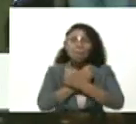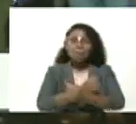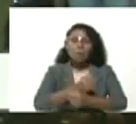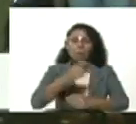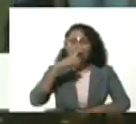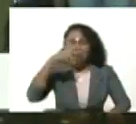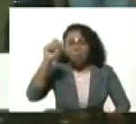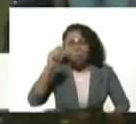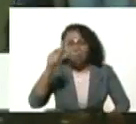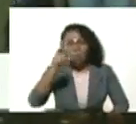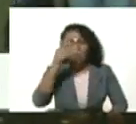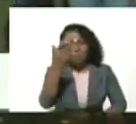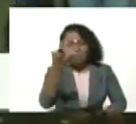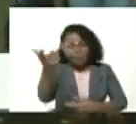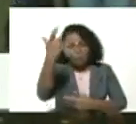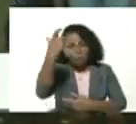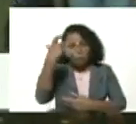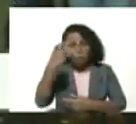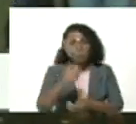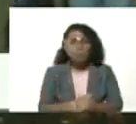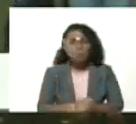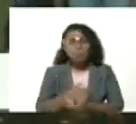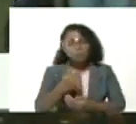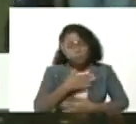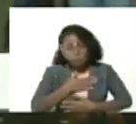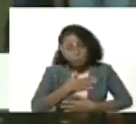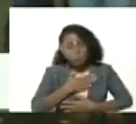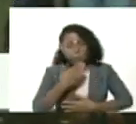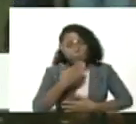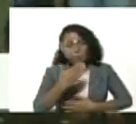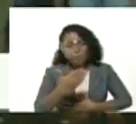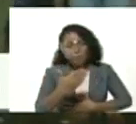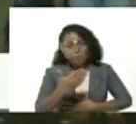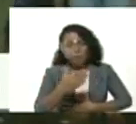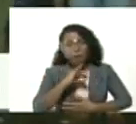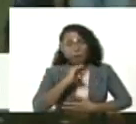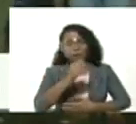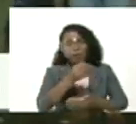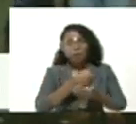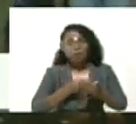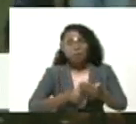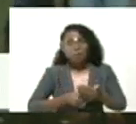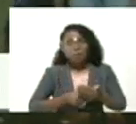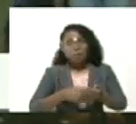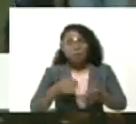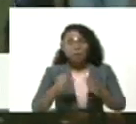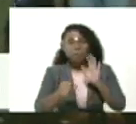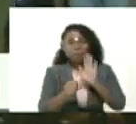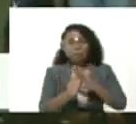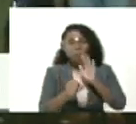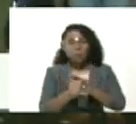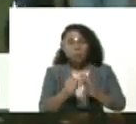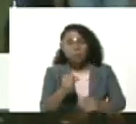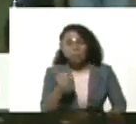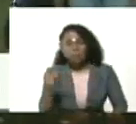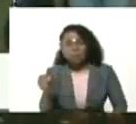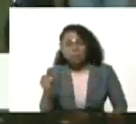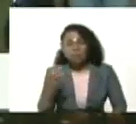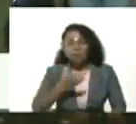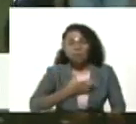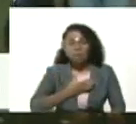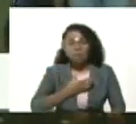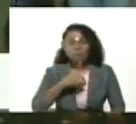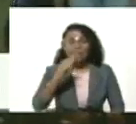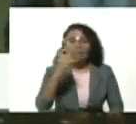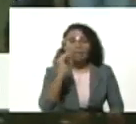ha enseñado, mi comandante. Yo me permito pasarle el micrófono a nuestro alcalde Tito Oviedo para